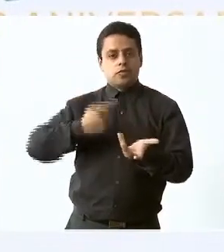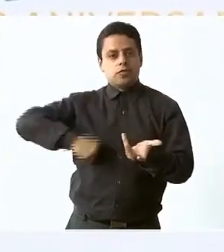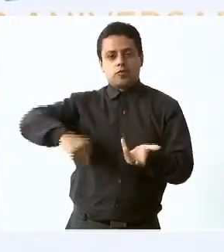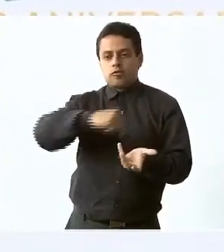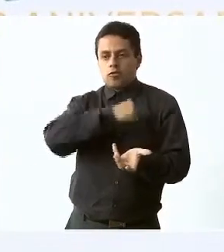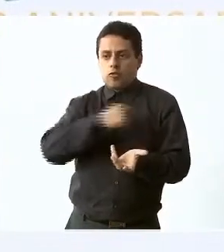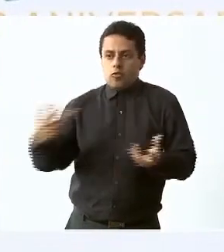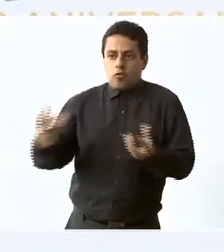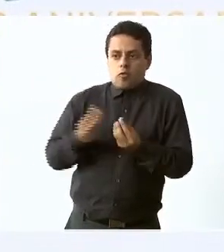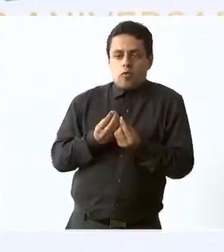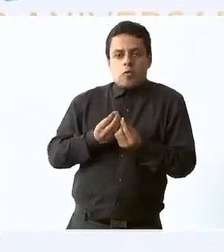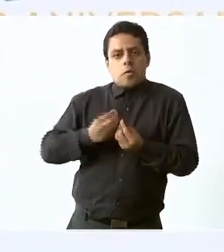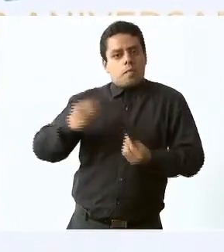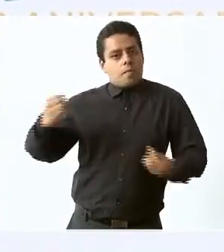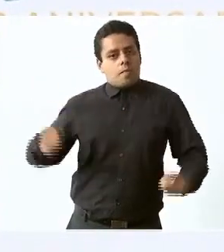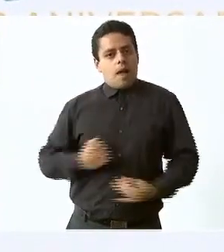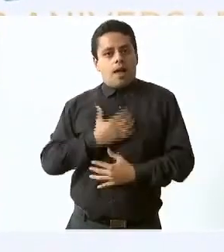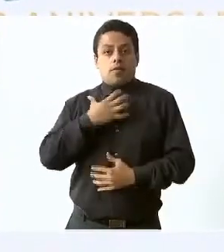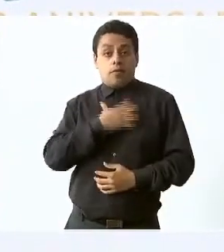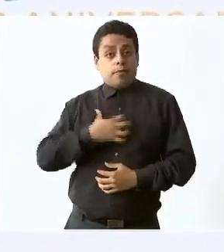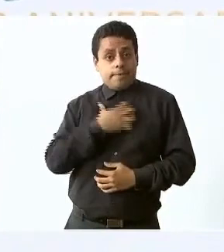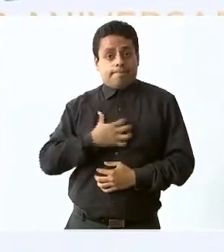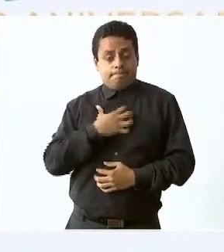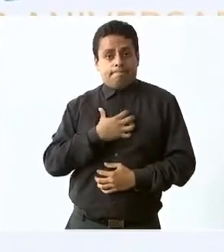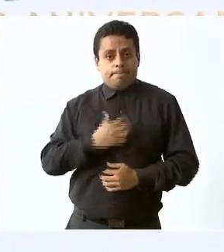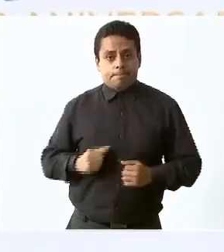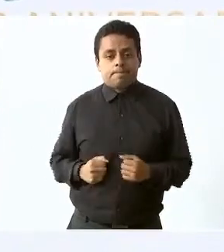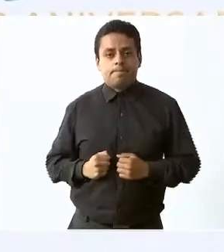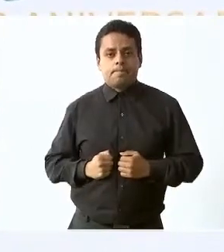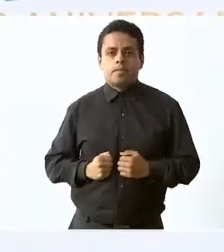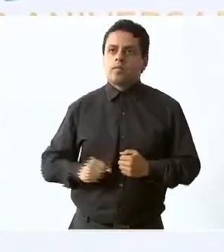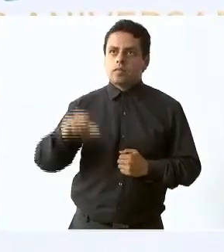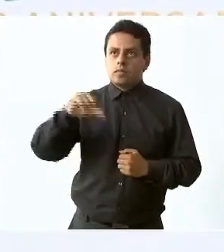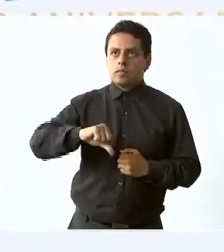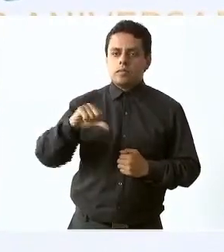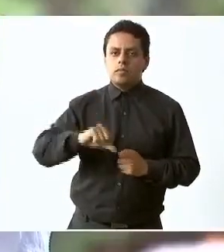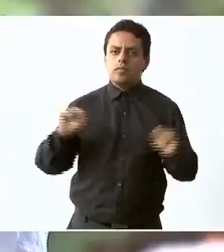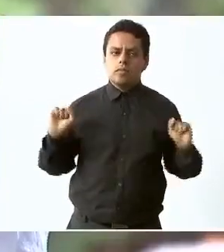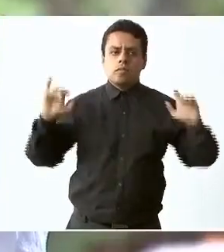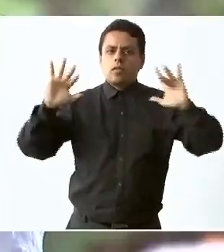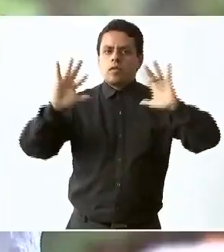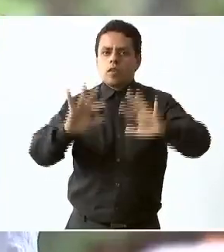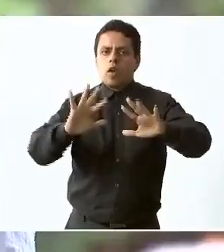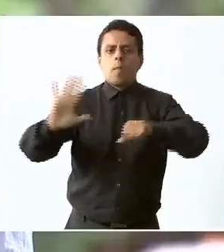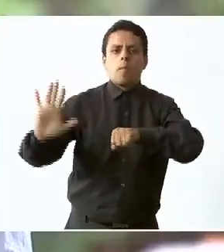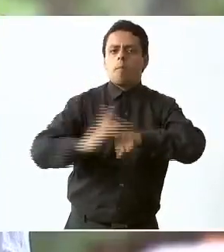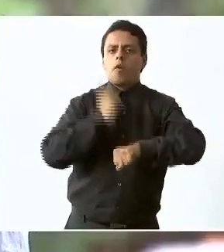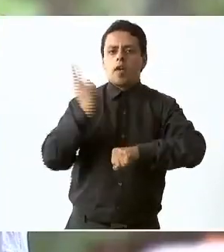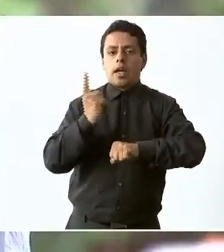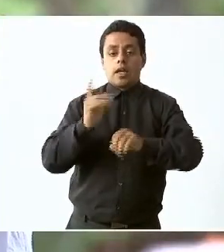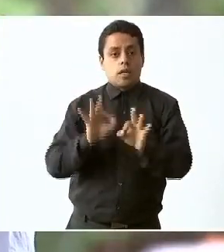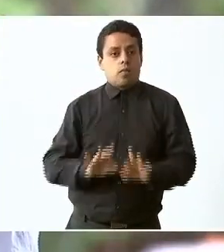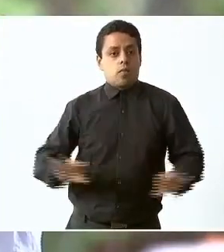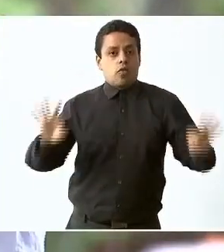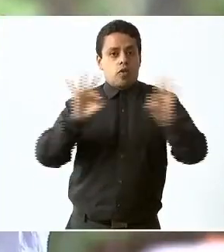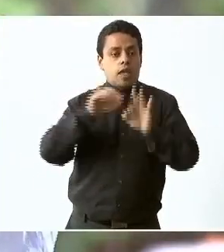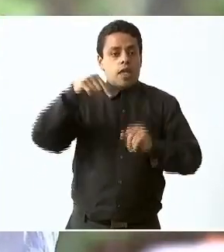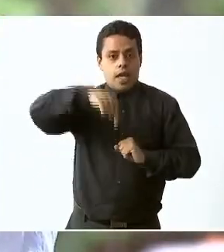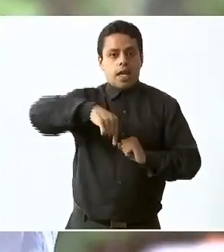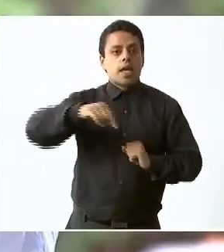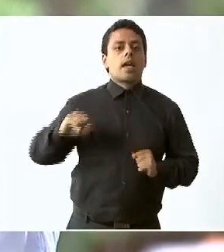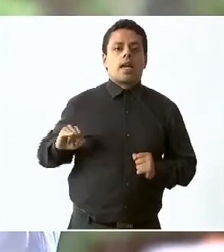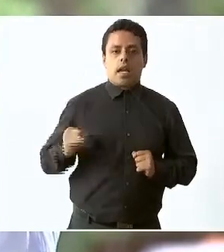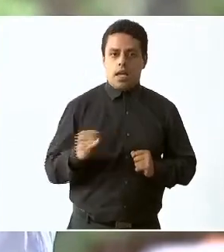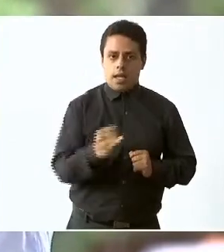aquí. En esta ocasión, nos congrega en esta tierra un importante motivo para Jerez, para